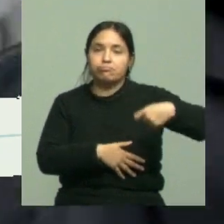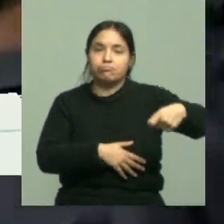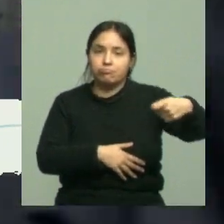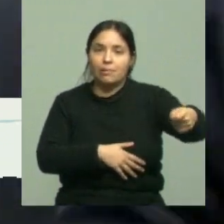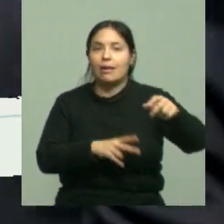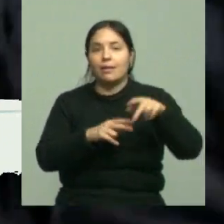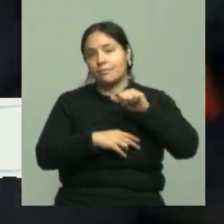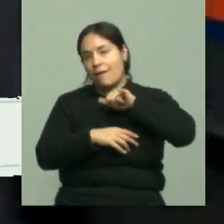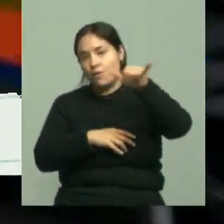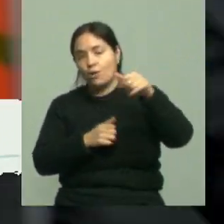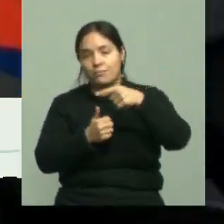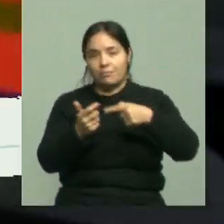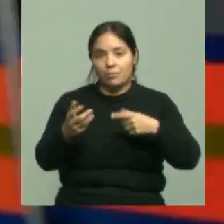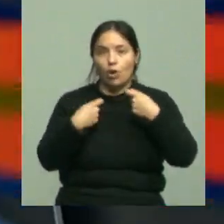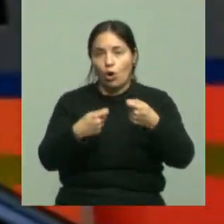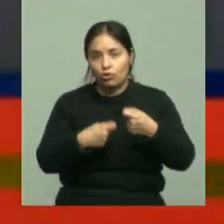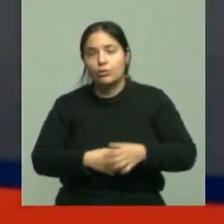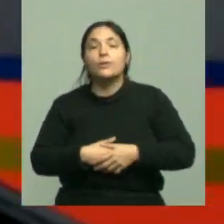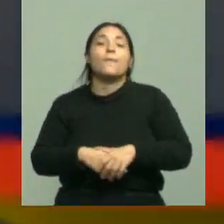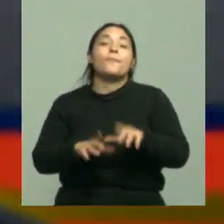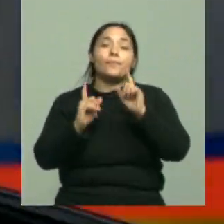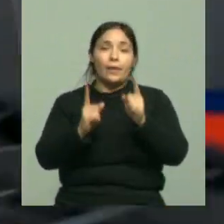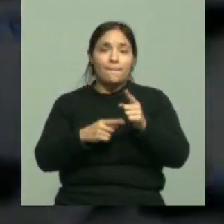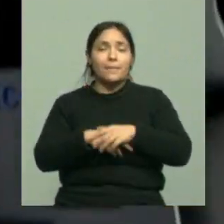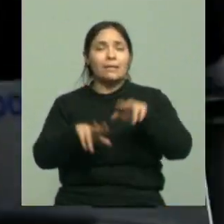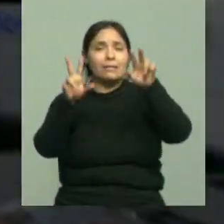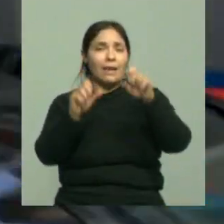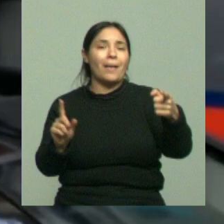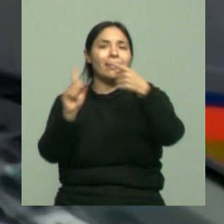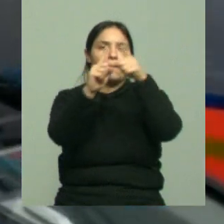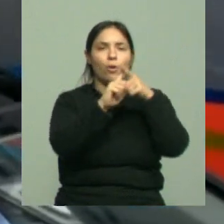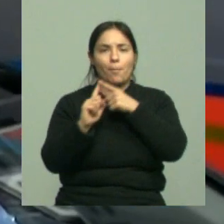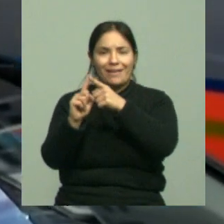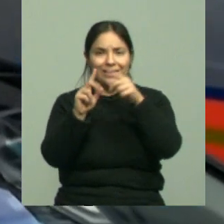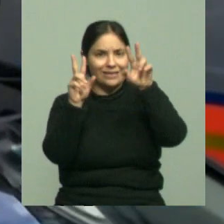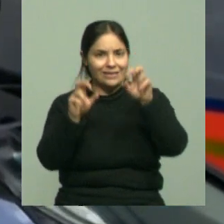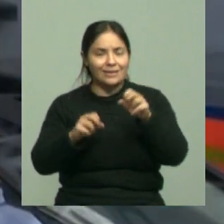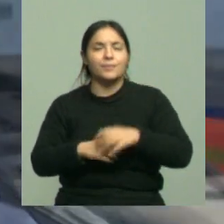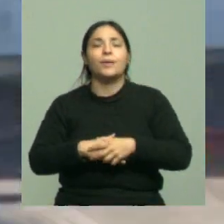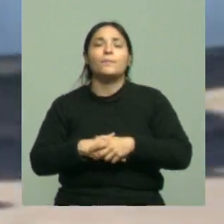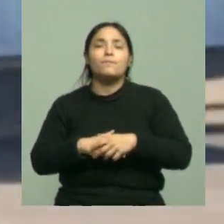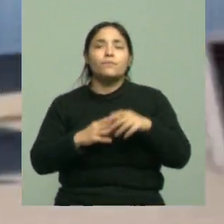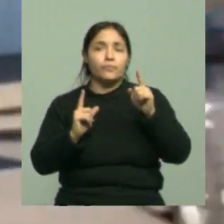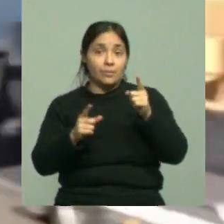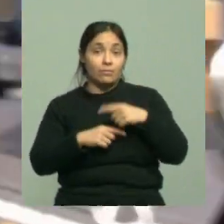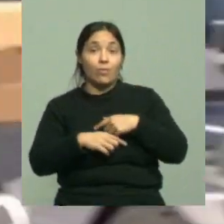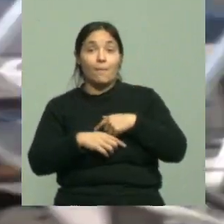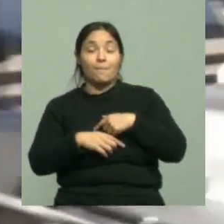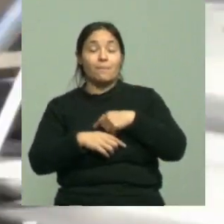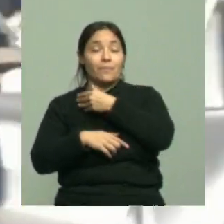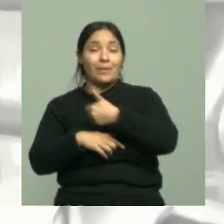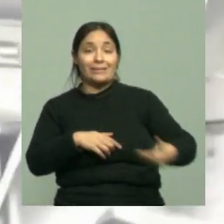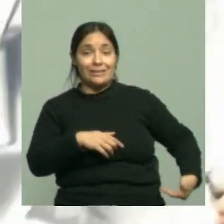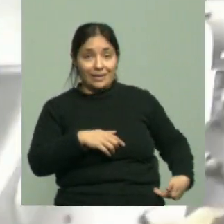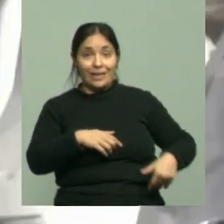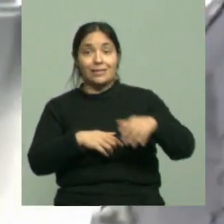estos valores, pero también hacer una referencia en relación a lo que me preguntabas en materia diplomática. En materia diplomática, sin duda, Albanese, el primer ministro, lo convierte a